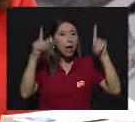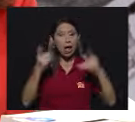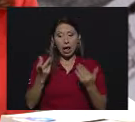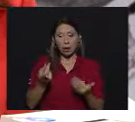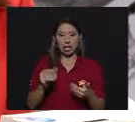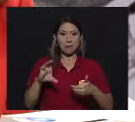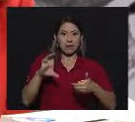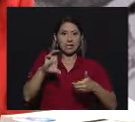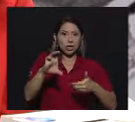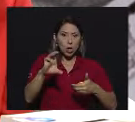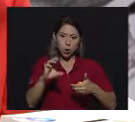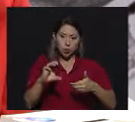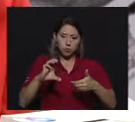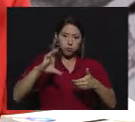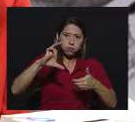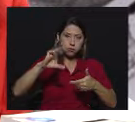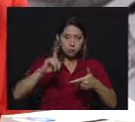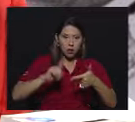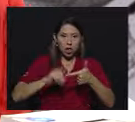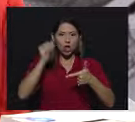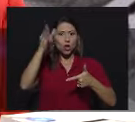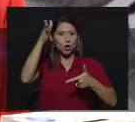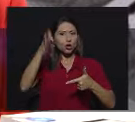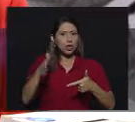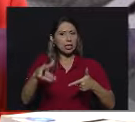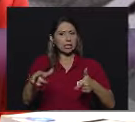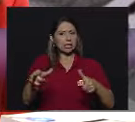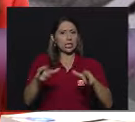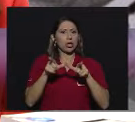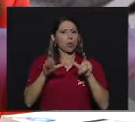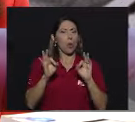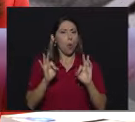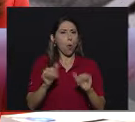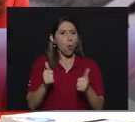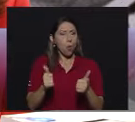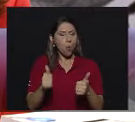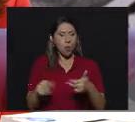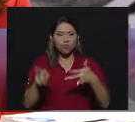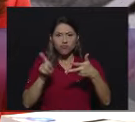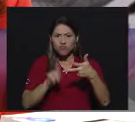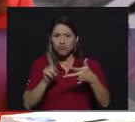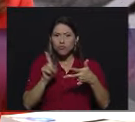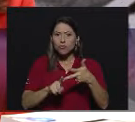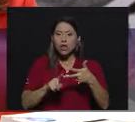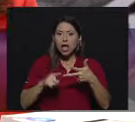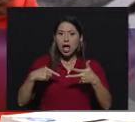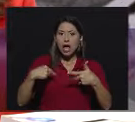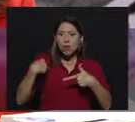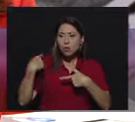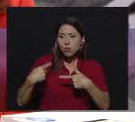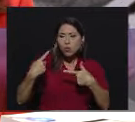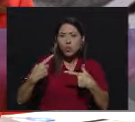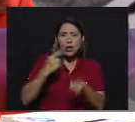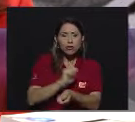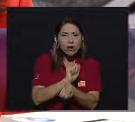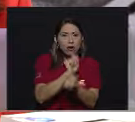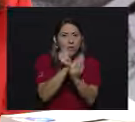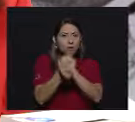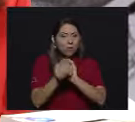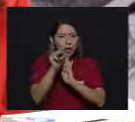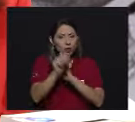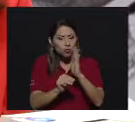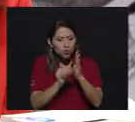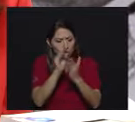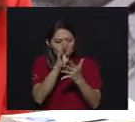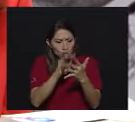aumentado la inversión en educación, tenemos docentes altamente titulados, hemos venido haciendo una reforma